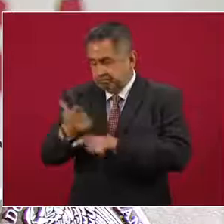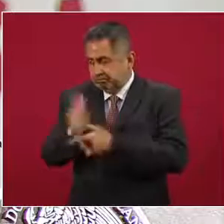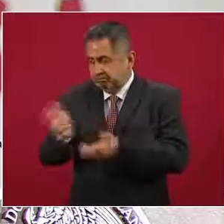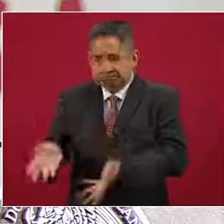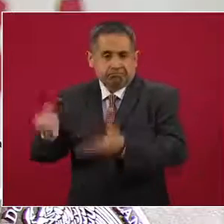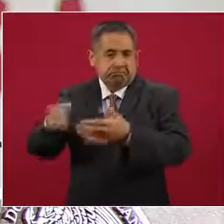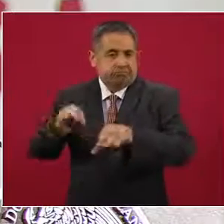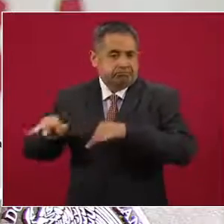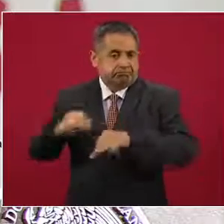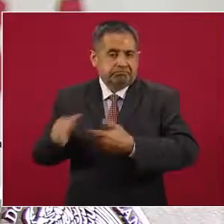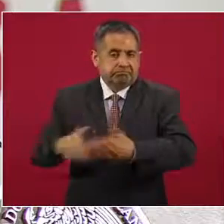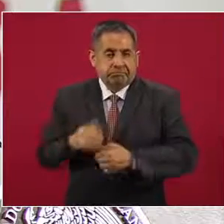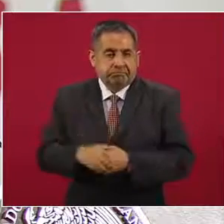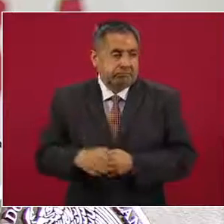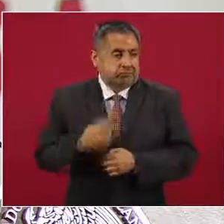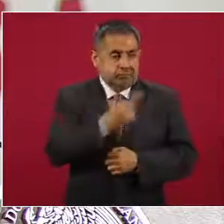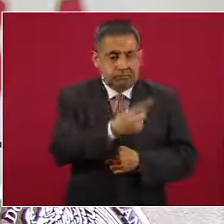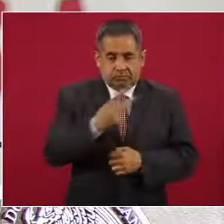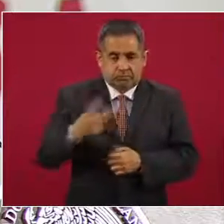porque